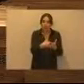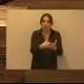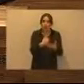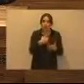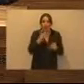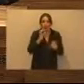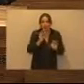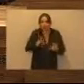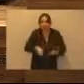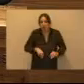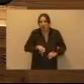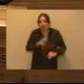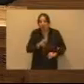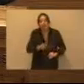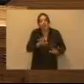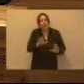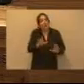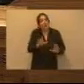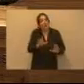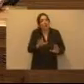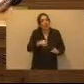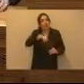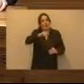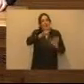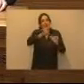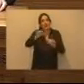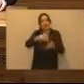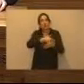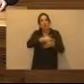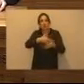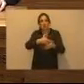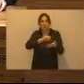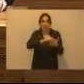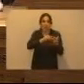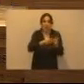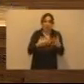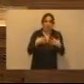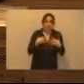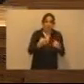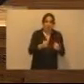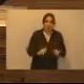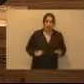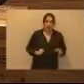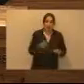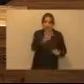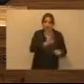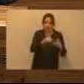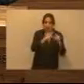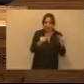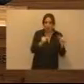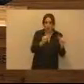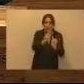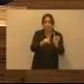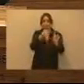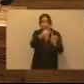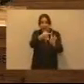creer, pero evidentemente estamos hablando de 1.600 millones que gasta el sistema sanitario en toda Asturias y usted me está hablando de